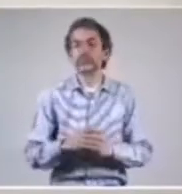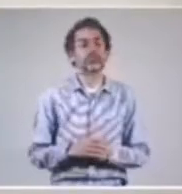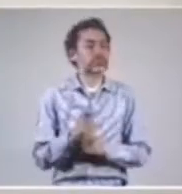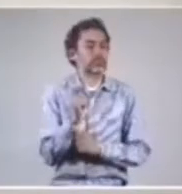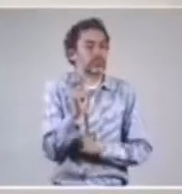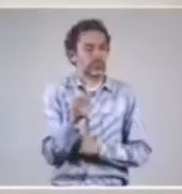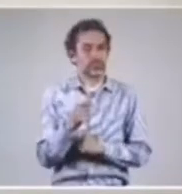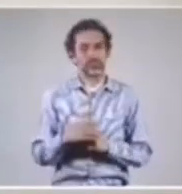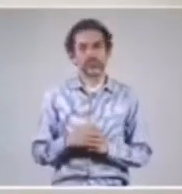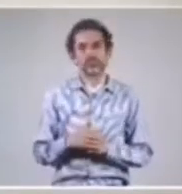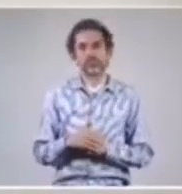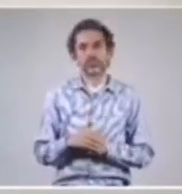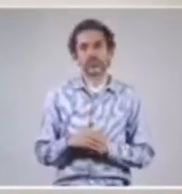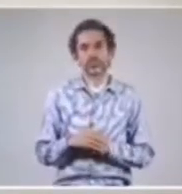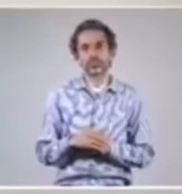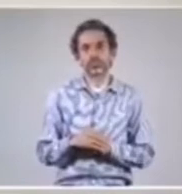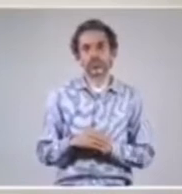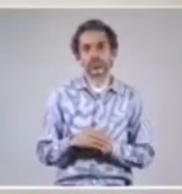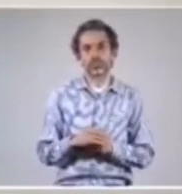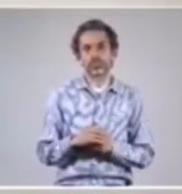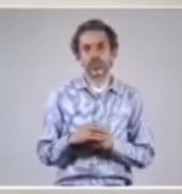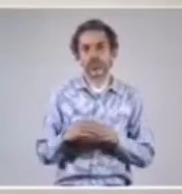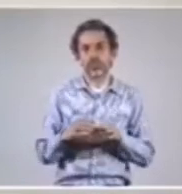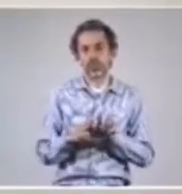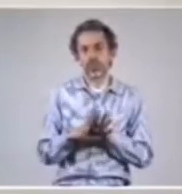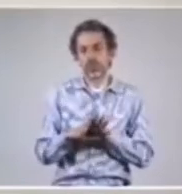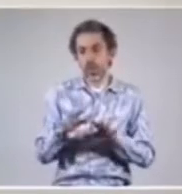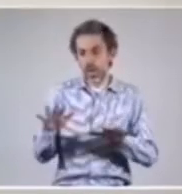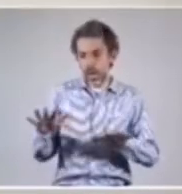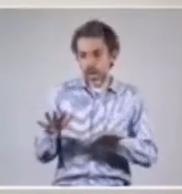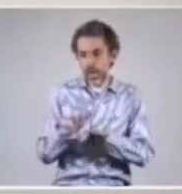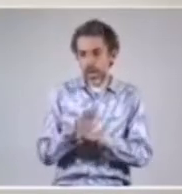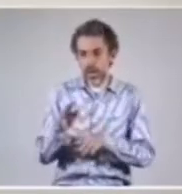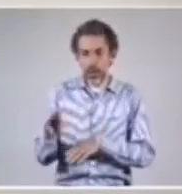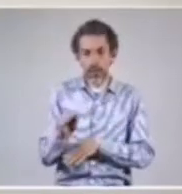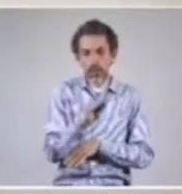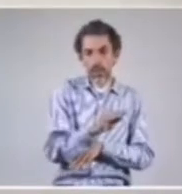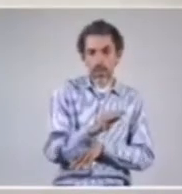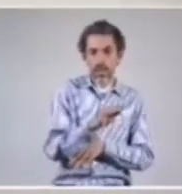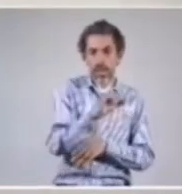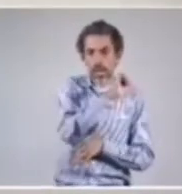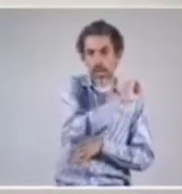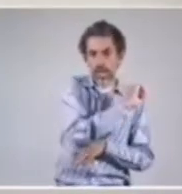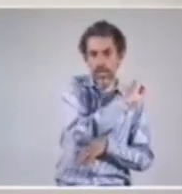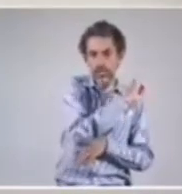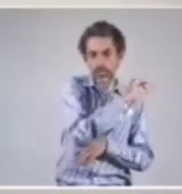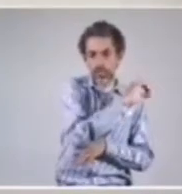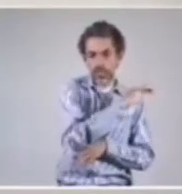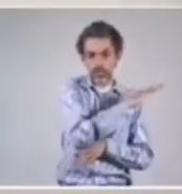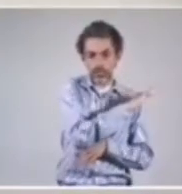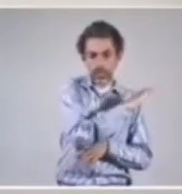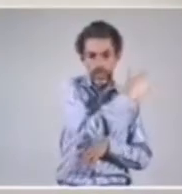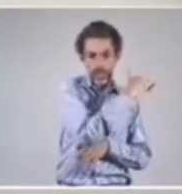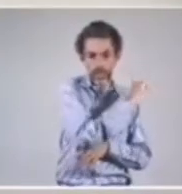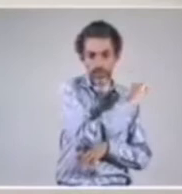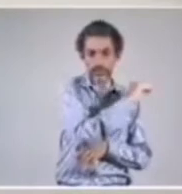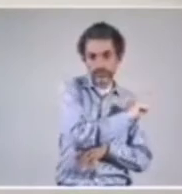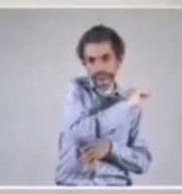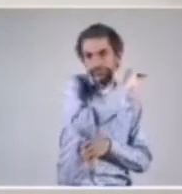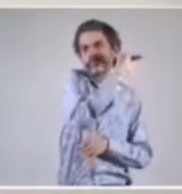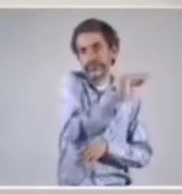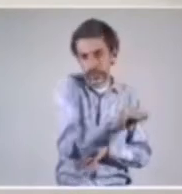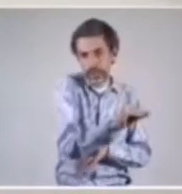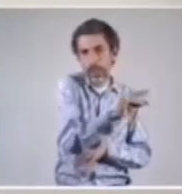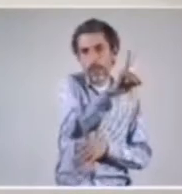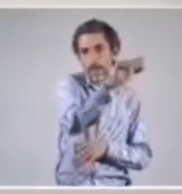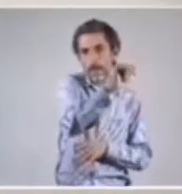el movimiento de la estación de transferencia que está actualmente en la Colonia del Gas, en Azcapotzalco, a esta zona de Vallejo,